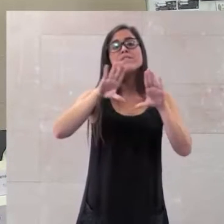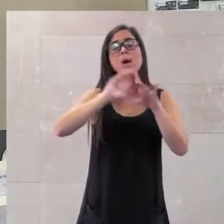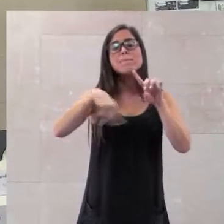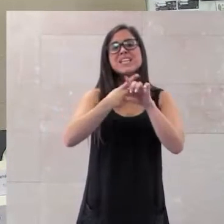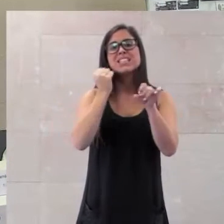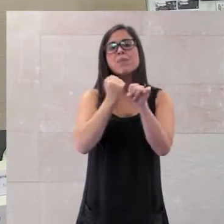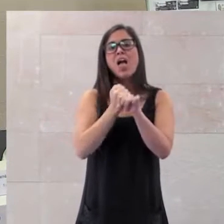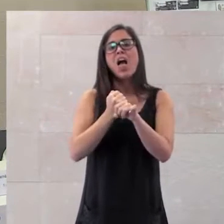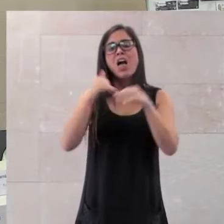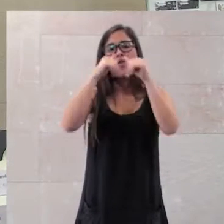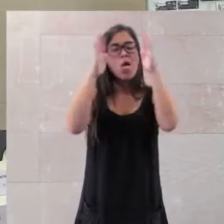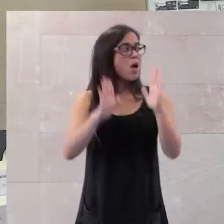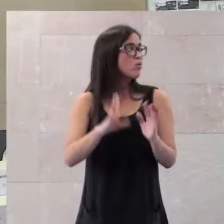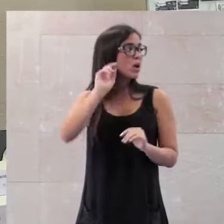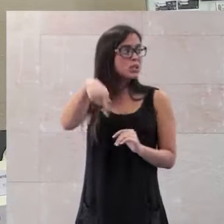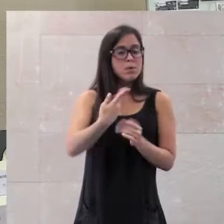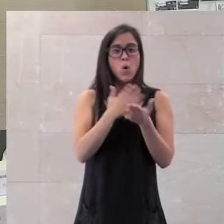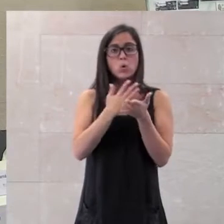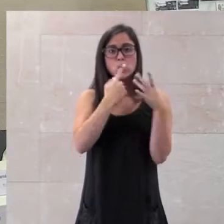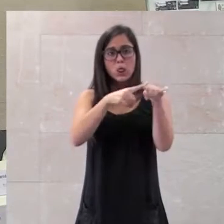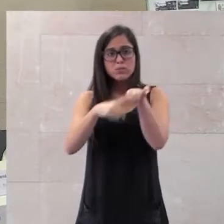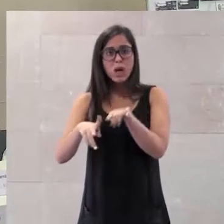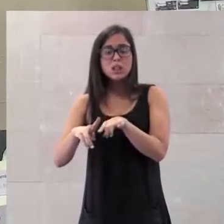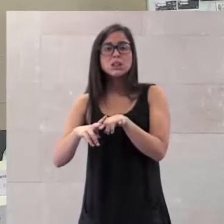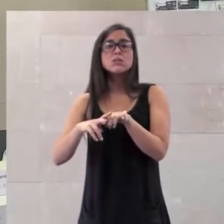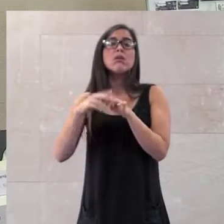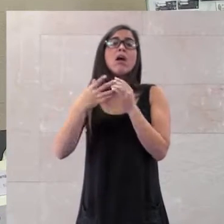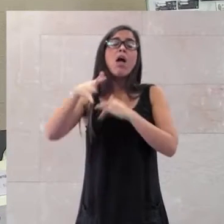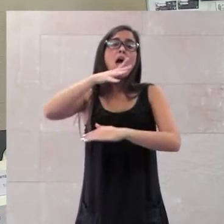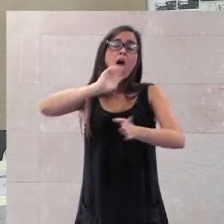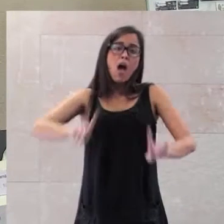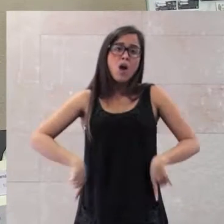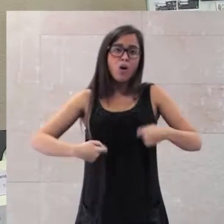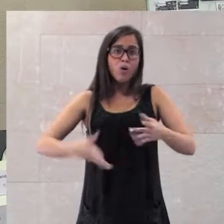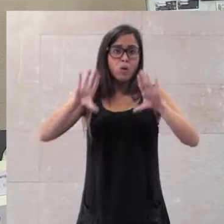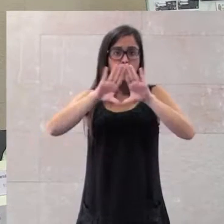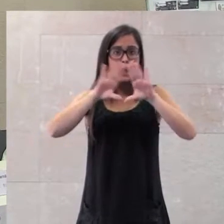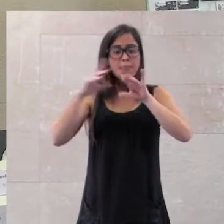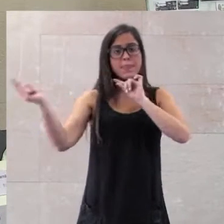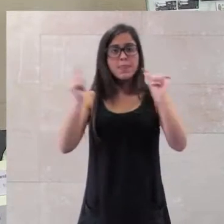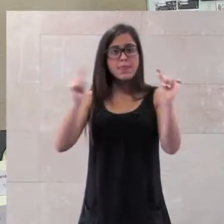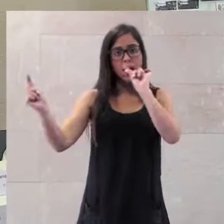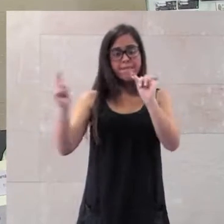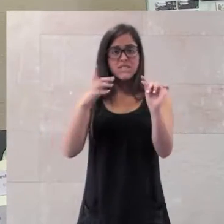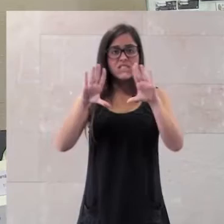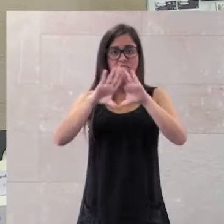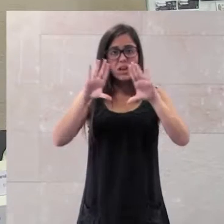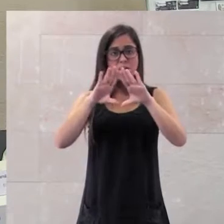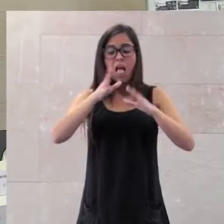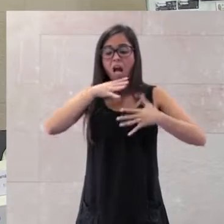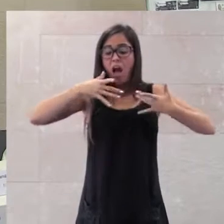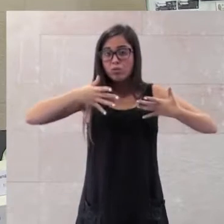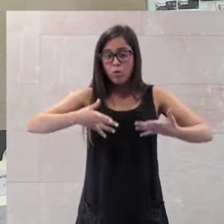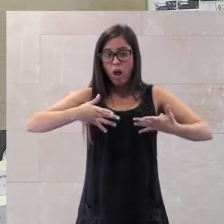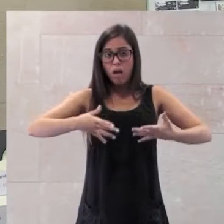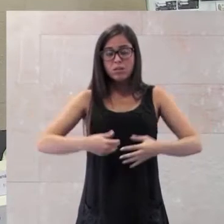trabajadoras de hogar también ha habido unas cuantas cosas en las distintas escuelas, ecología feminista, debates feministas actuales. Claro, lo